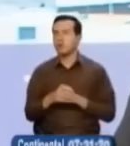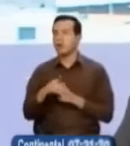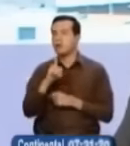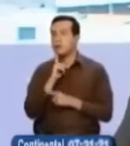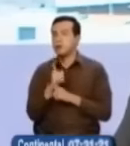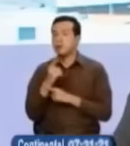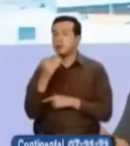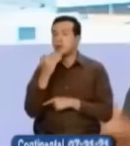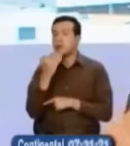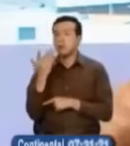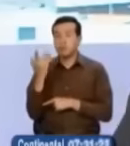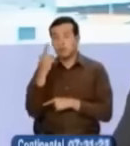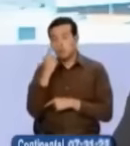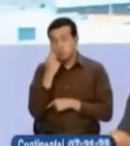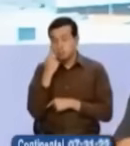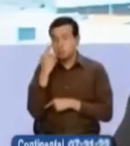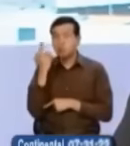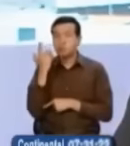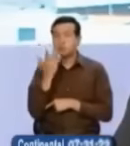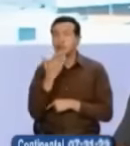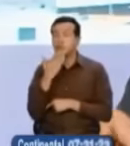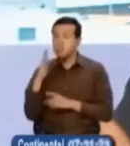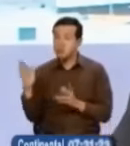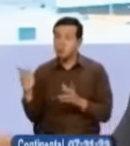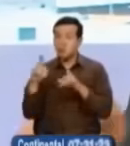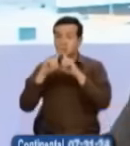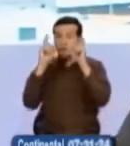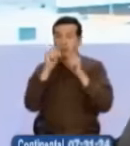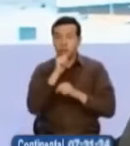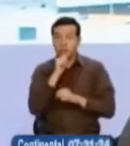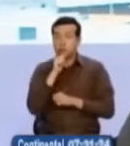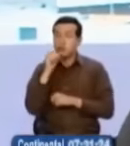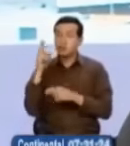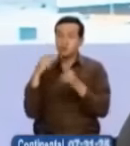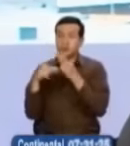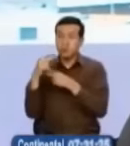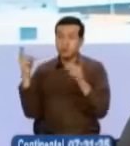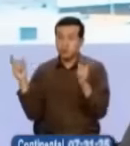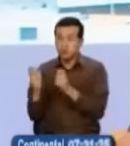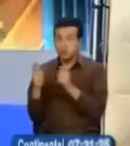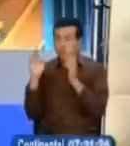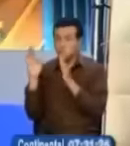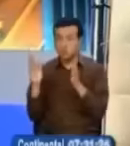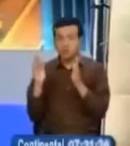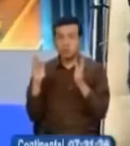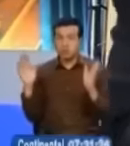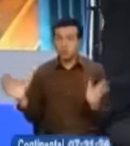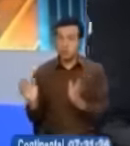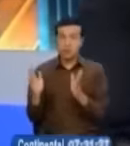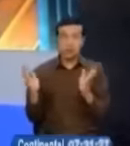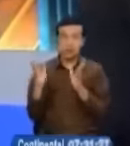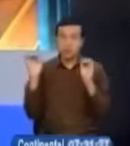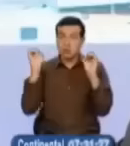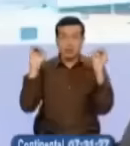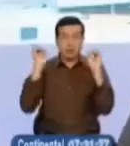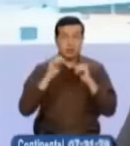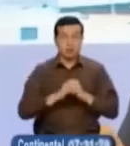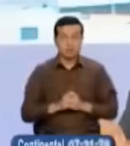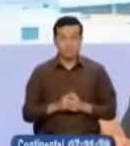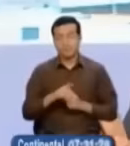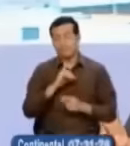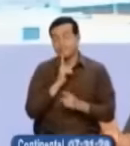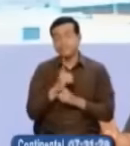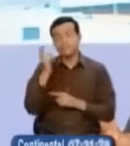recursos existentes, ni siquiera de las iniciativas privadas, menos de la economía popular. Y no generan los incentivos tampoco. Correcto. Y